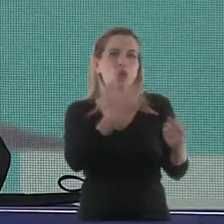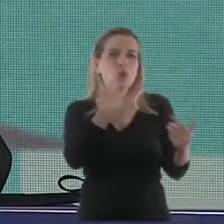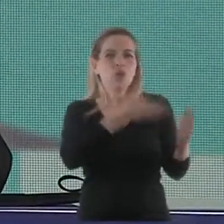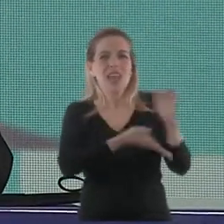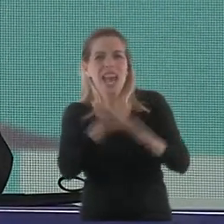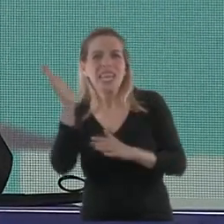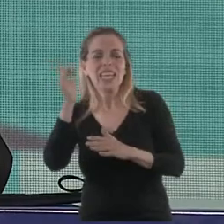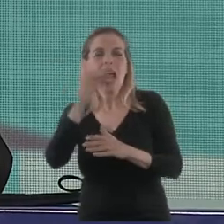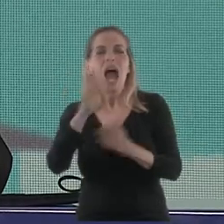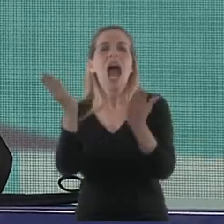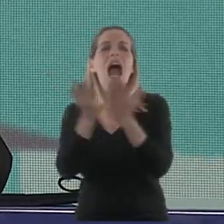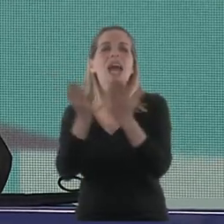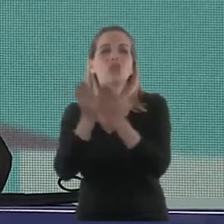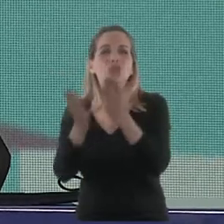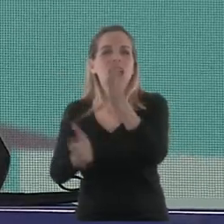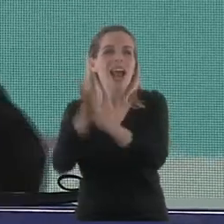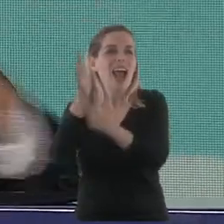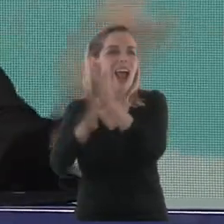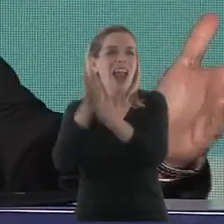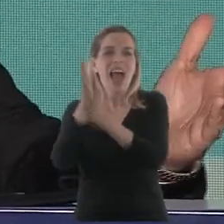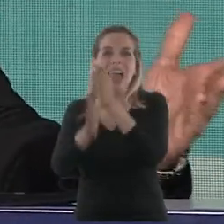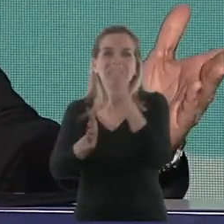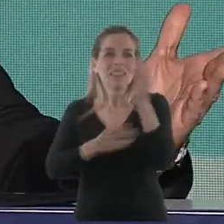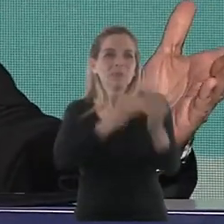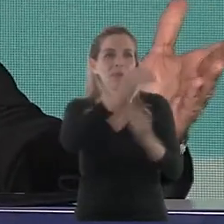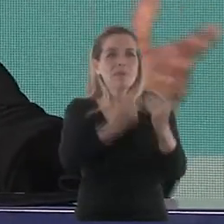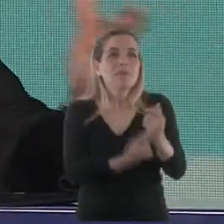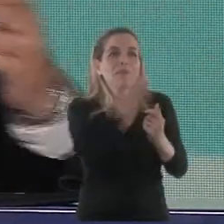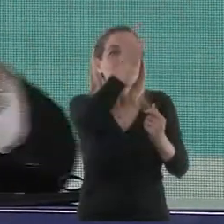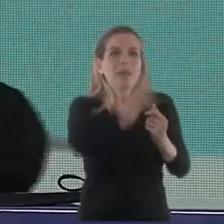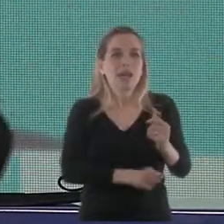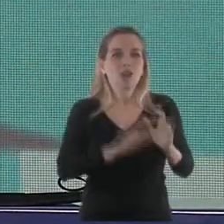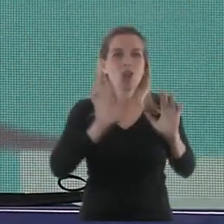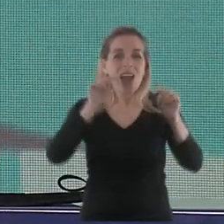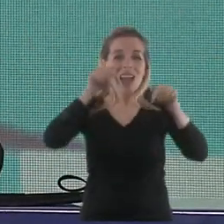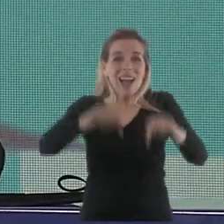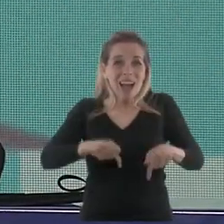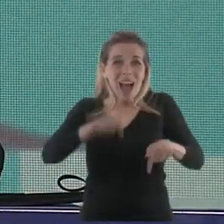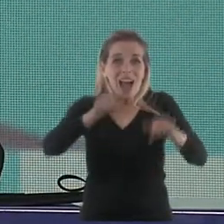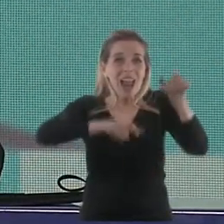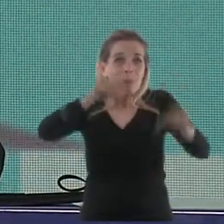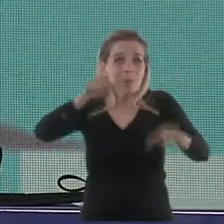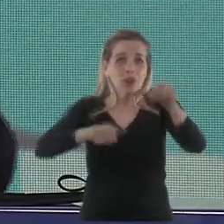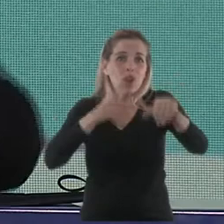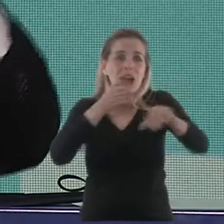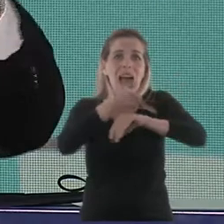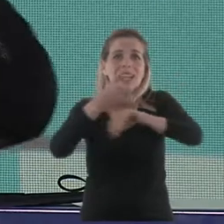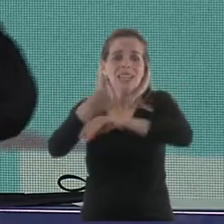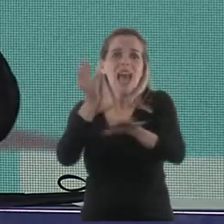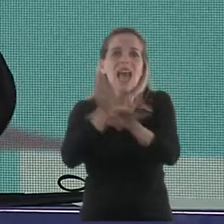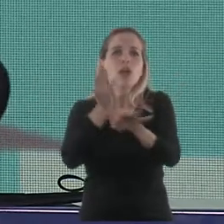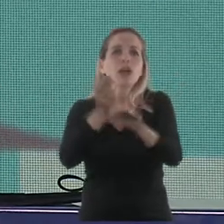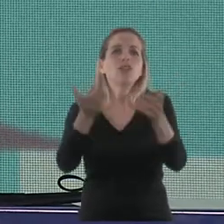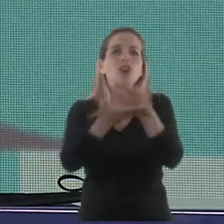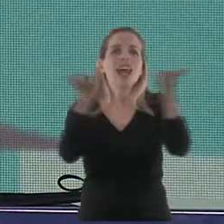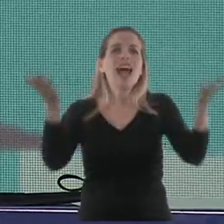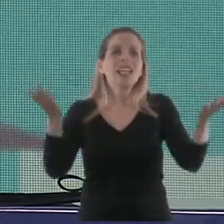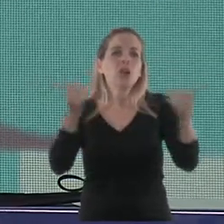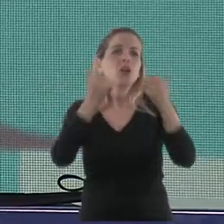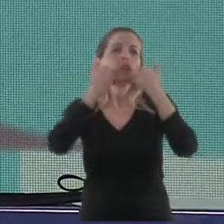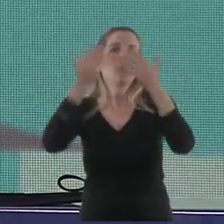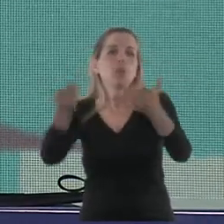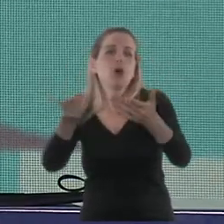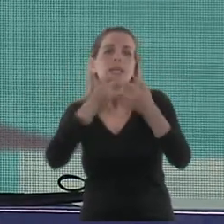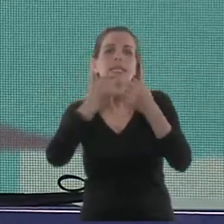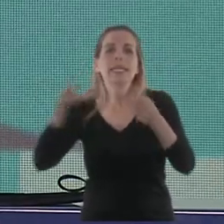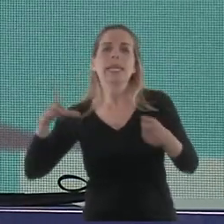Eso permitió. Permitió que acá accedieran todos y que no haya una condición económica que